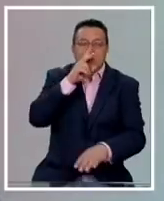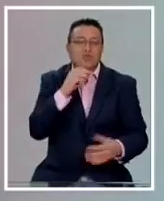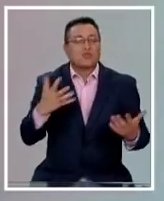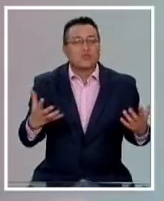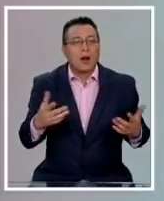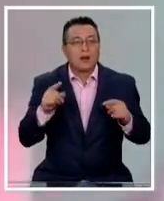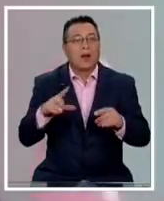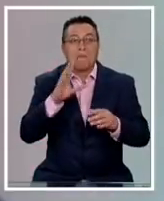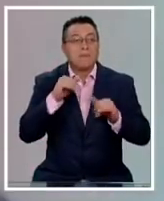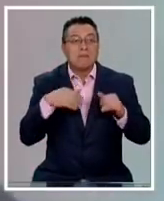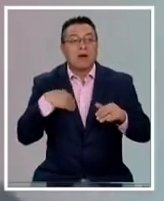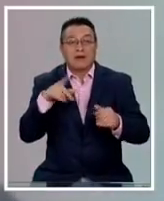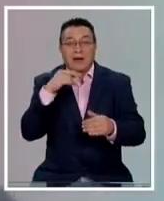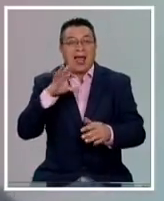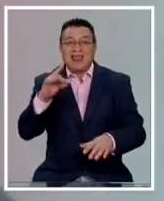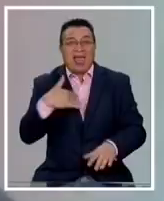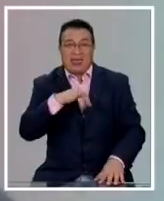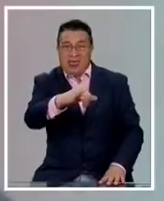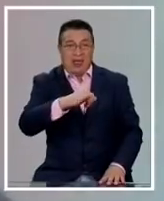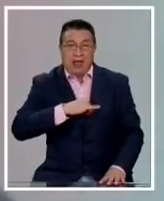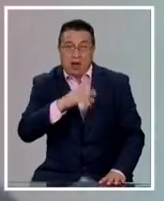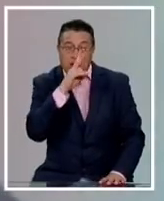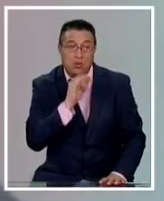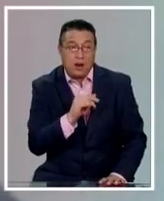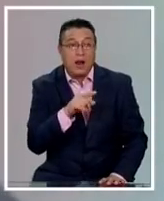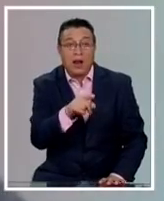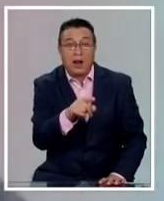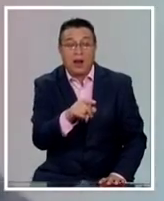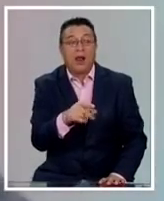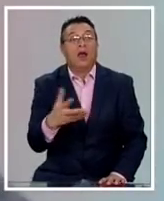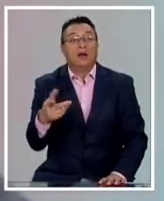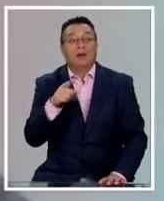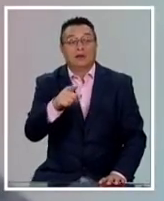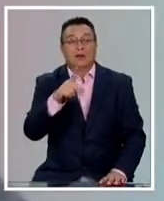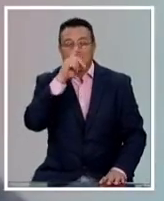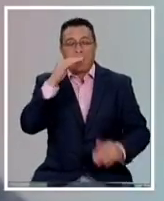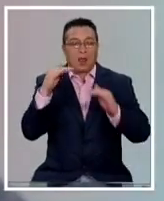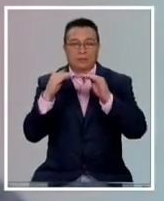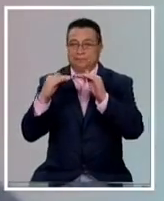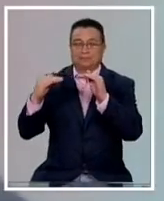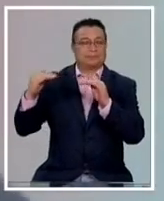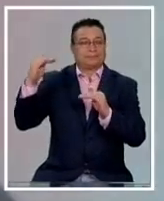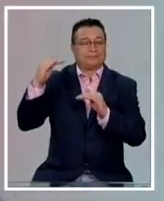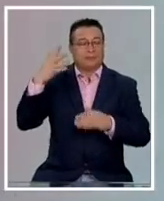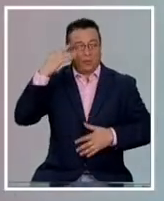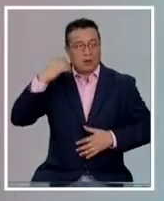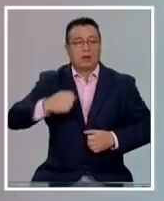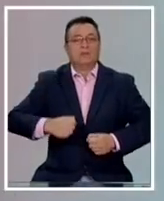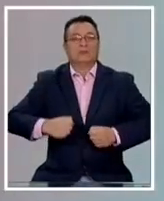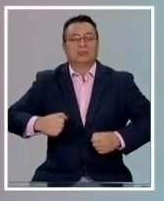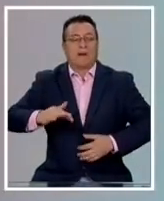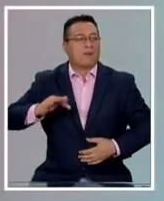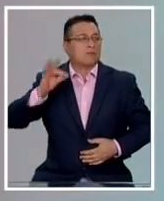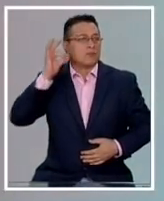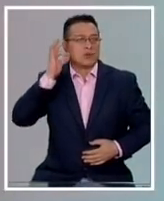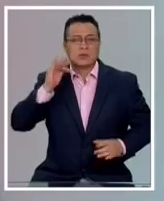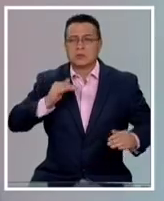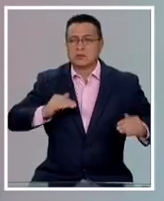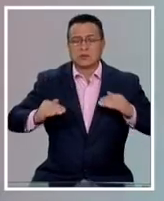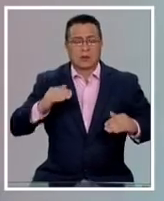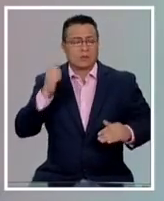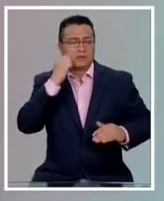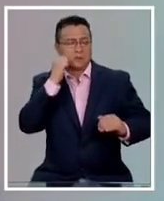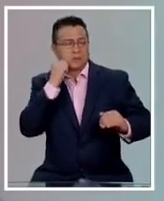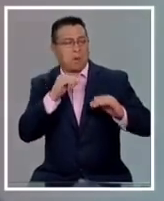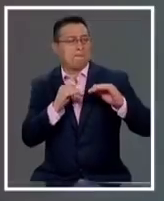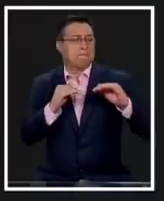que teníamos la misma edad, ella tenía una altura moral, femenina, afectiva,